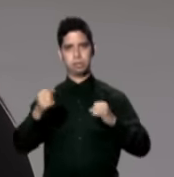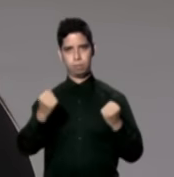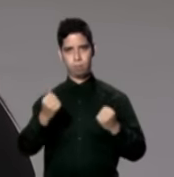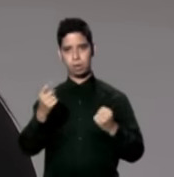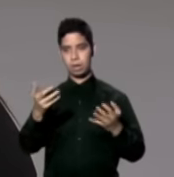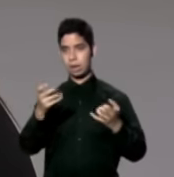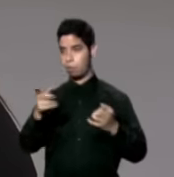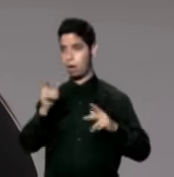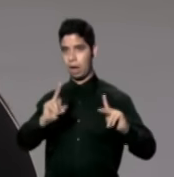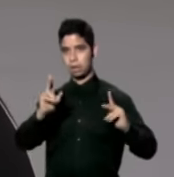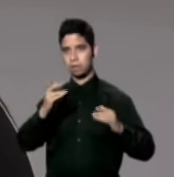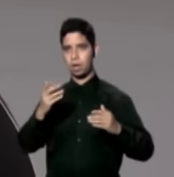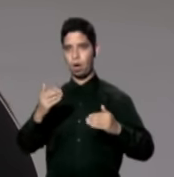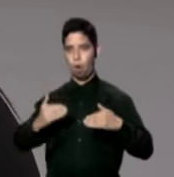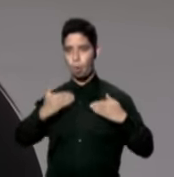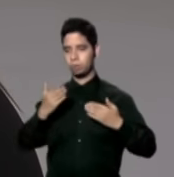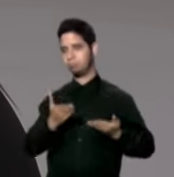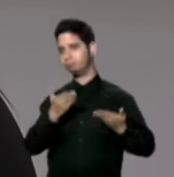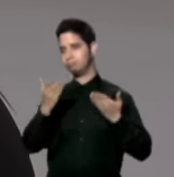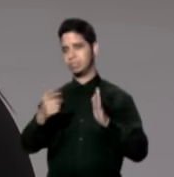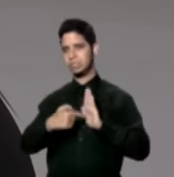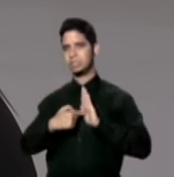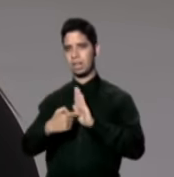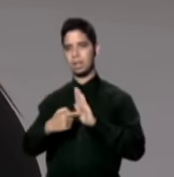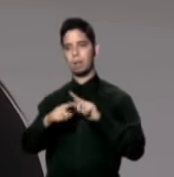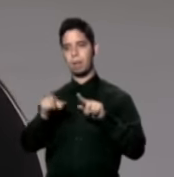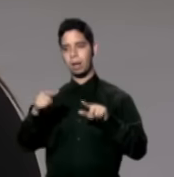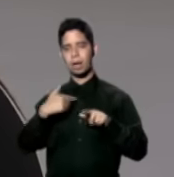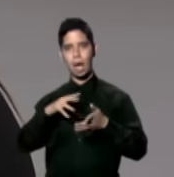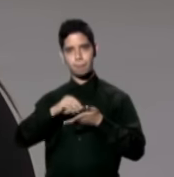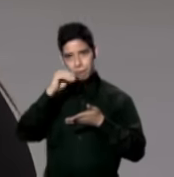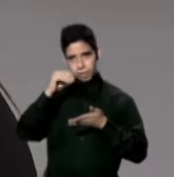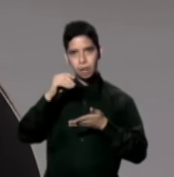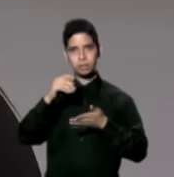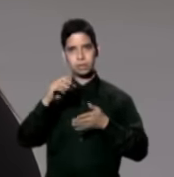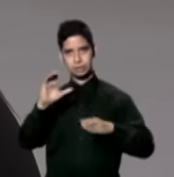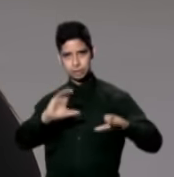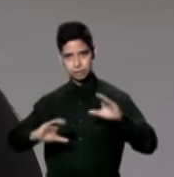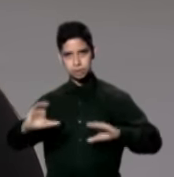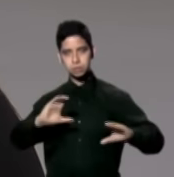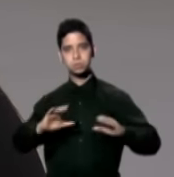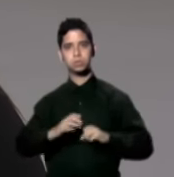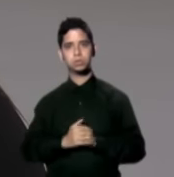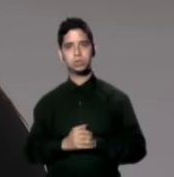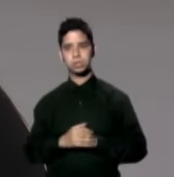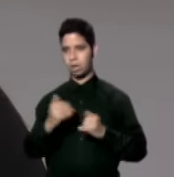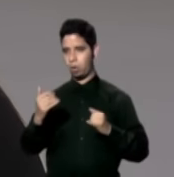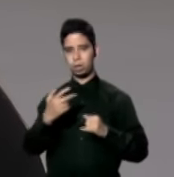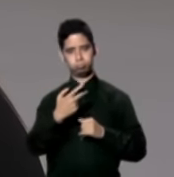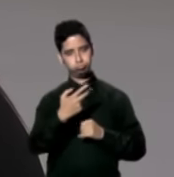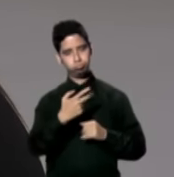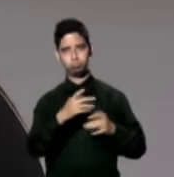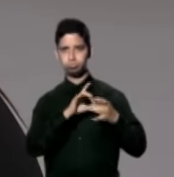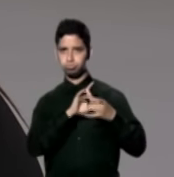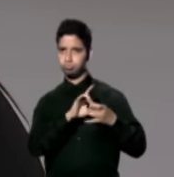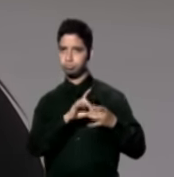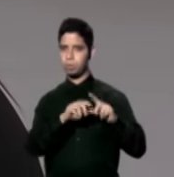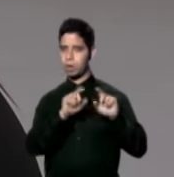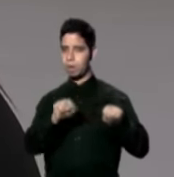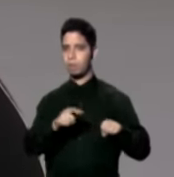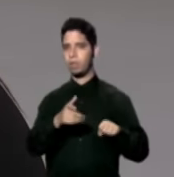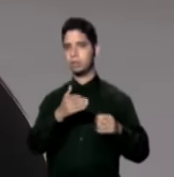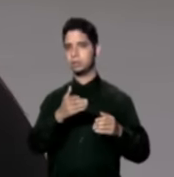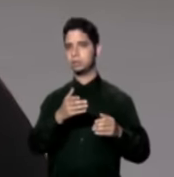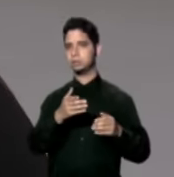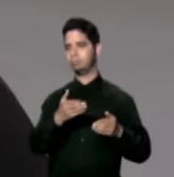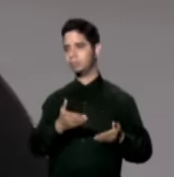la juventud, sembrar esa semilla de conocimiento en ciencias, pues qué mejor manera que unirnos como aliados y poder llevar los recursos de